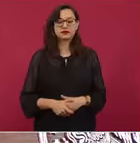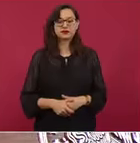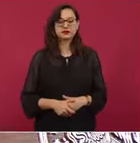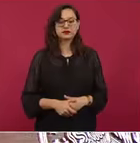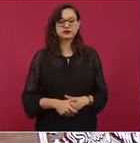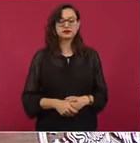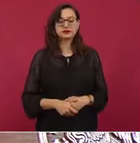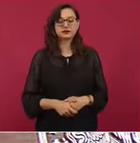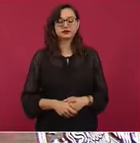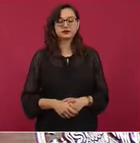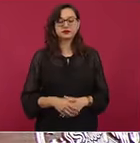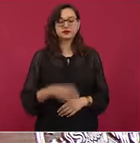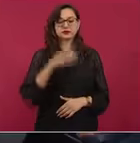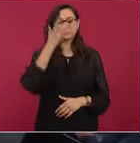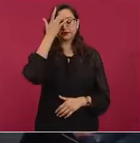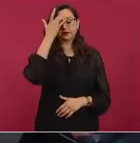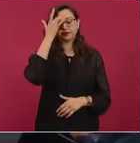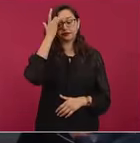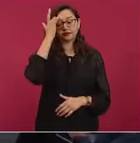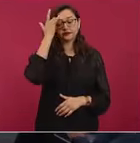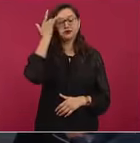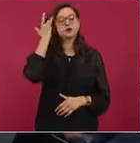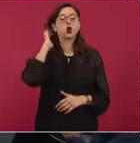en la pandemia,